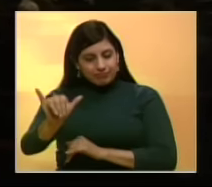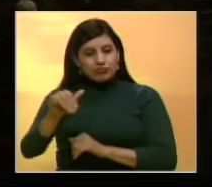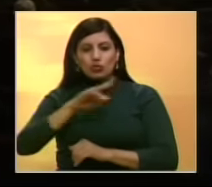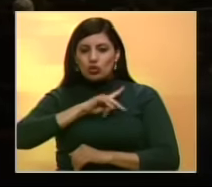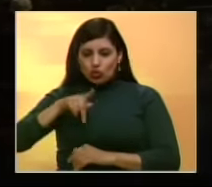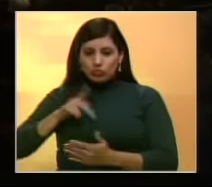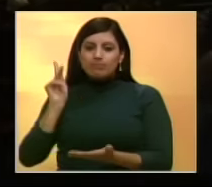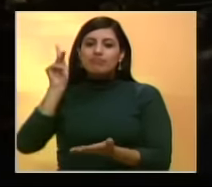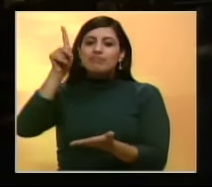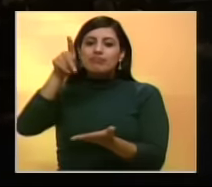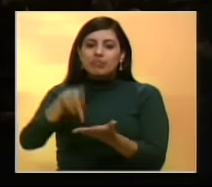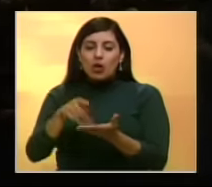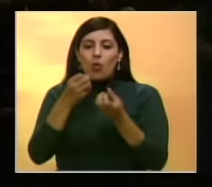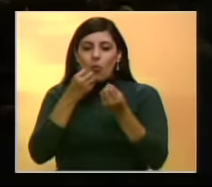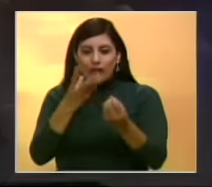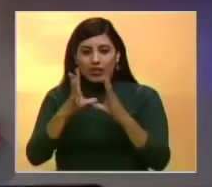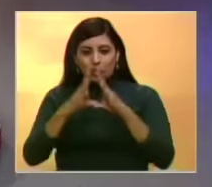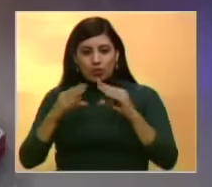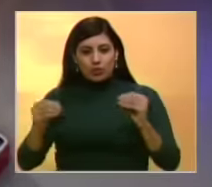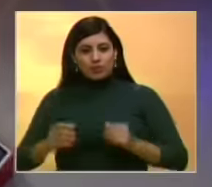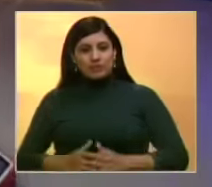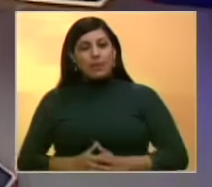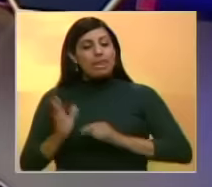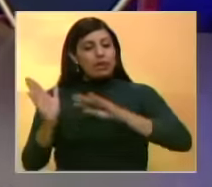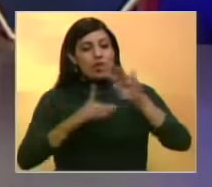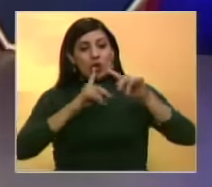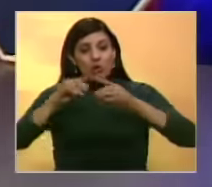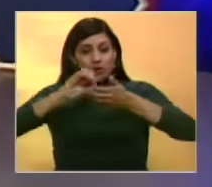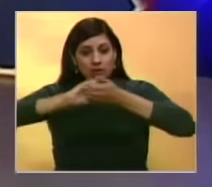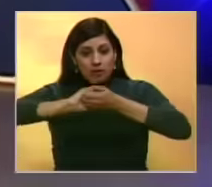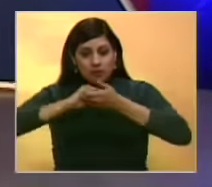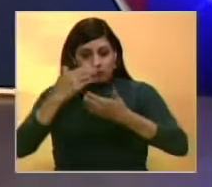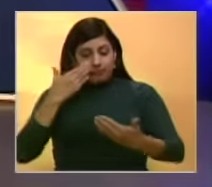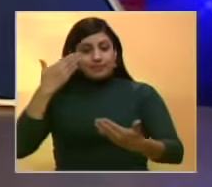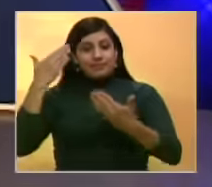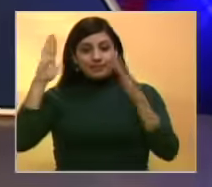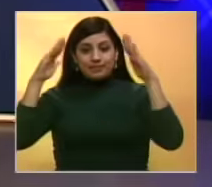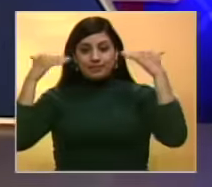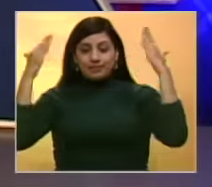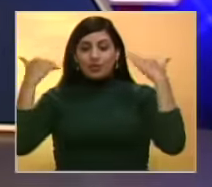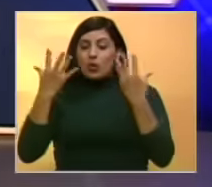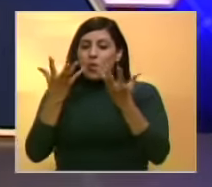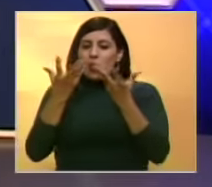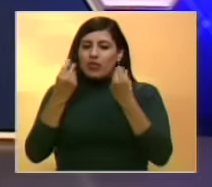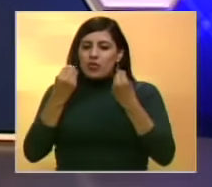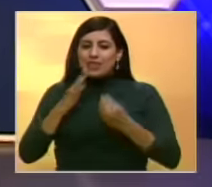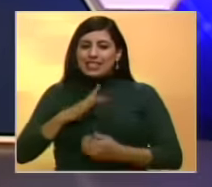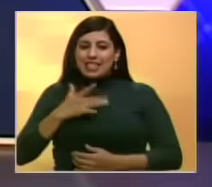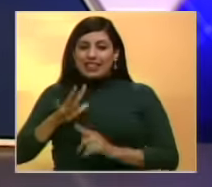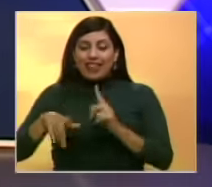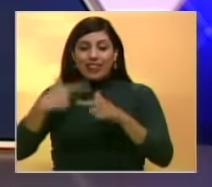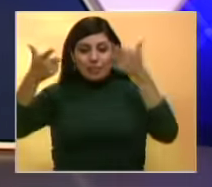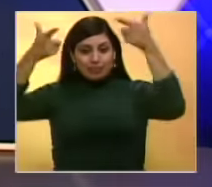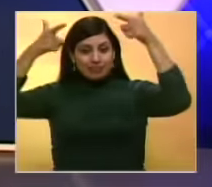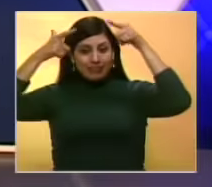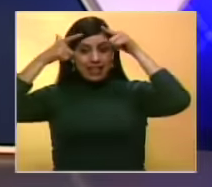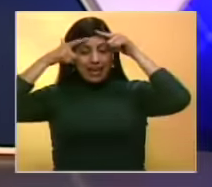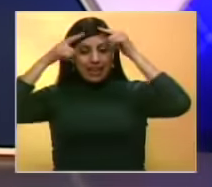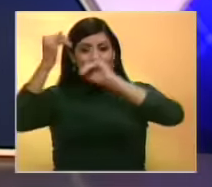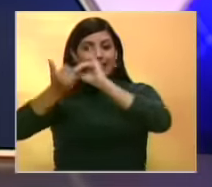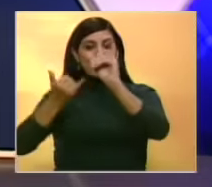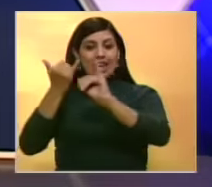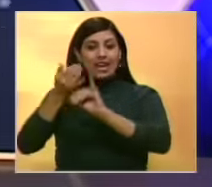nosotros les tendremos todos los detalles y nuestra compañera Maid deliana Díaz nos contó Cómo se siente luego de coronarse reina